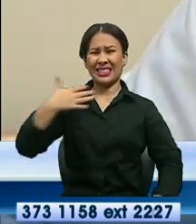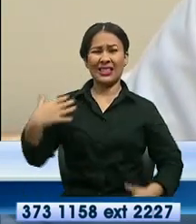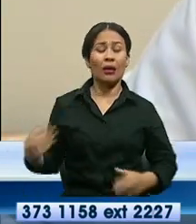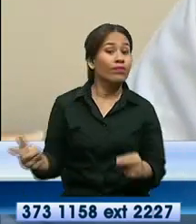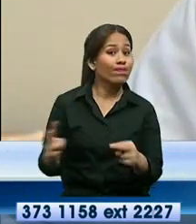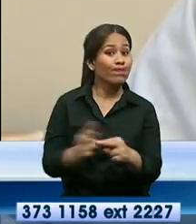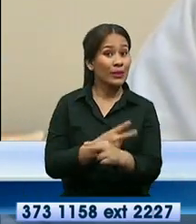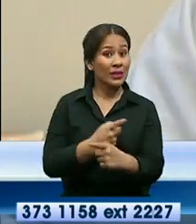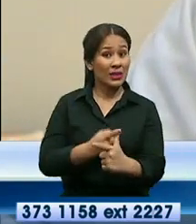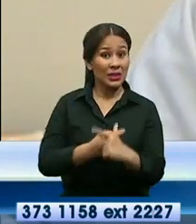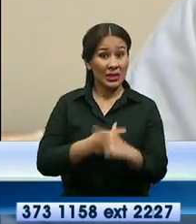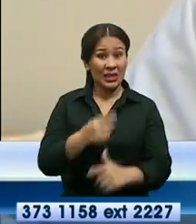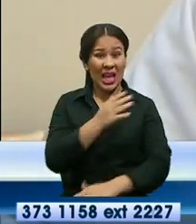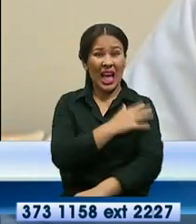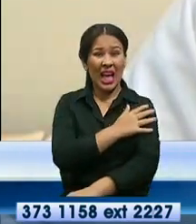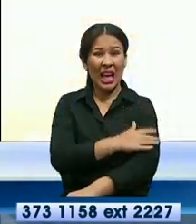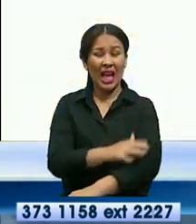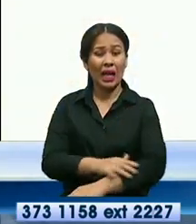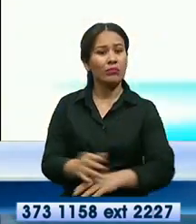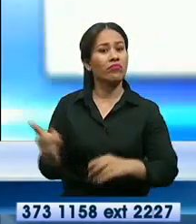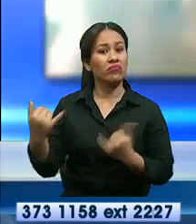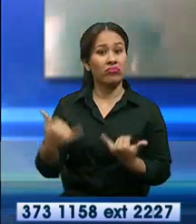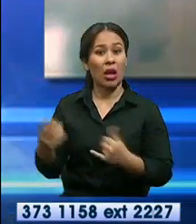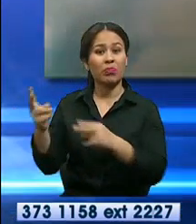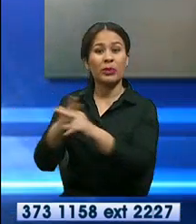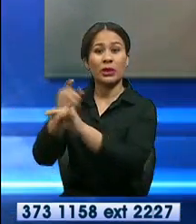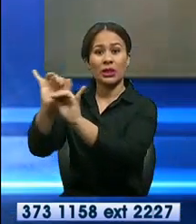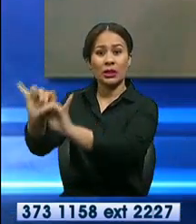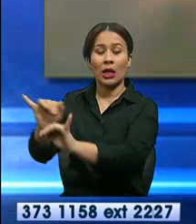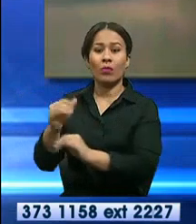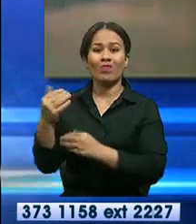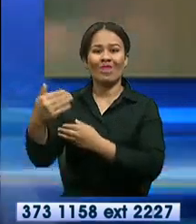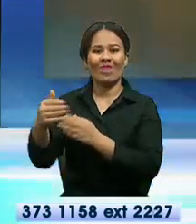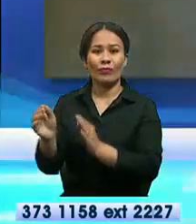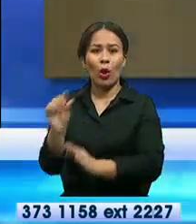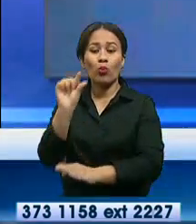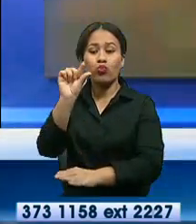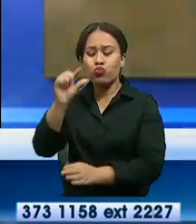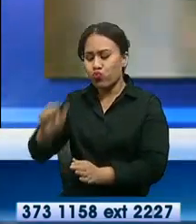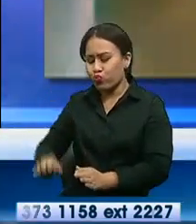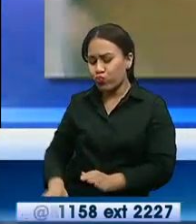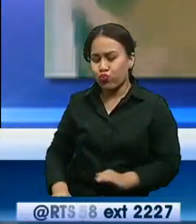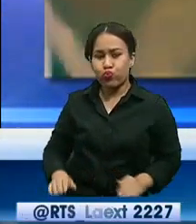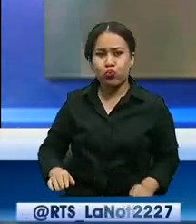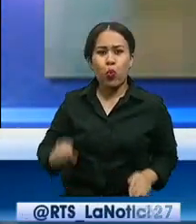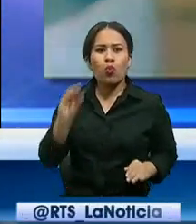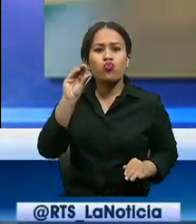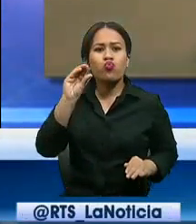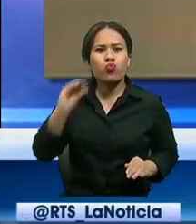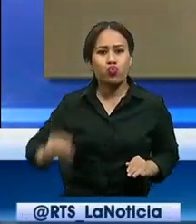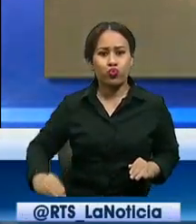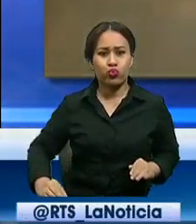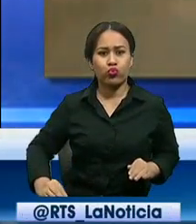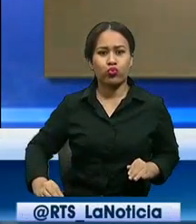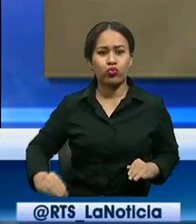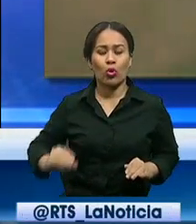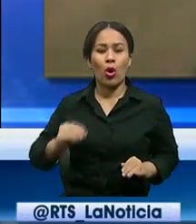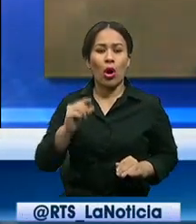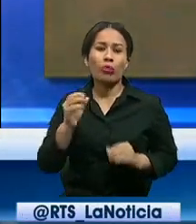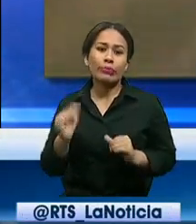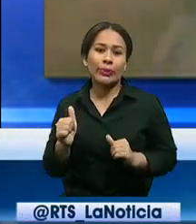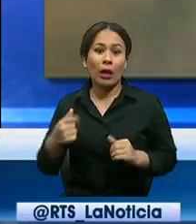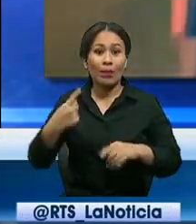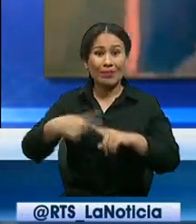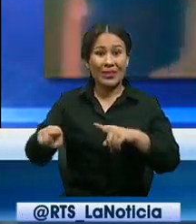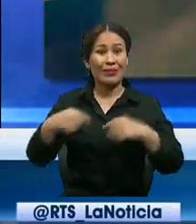grave. Él está en estado crítico ahorita, hay muy poco espacio que ha quedado sin quemarse, ¿no? Tercer grado, son quemaduras graves,